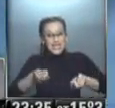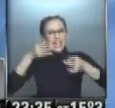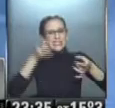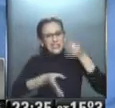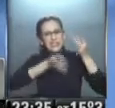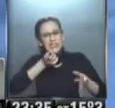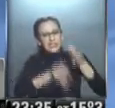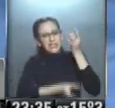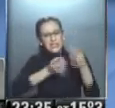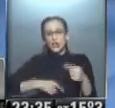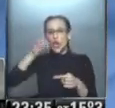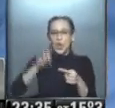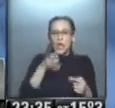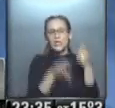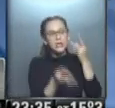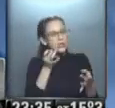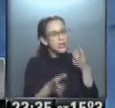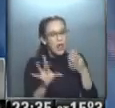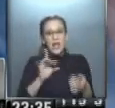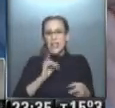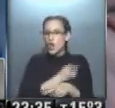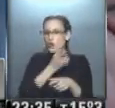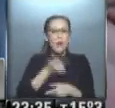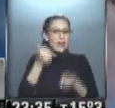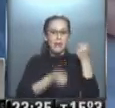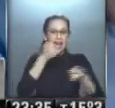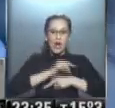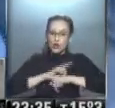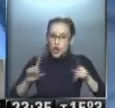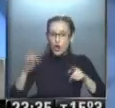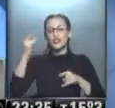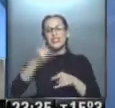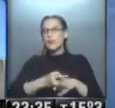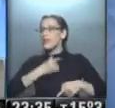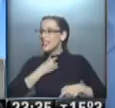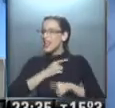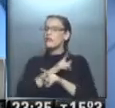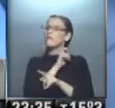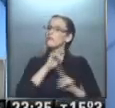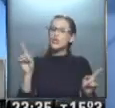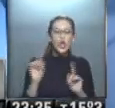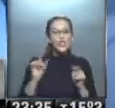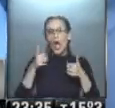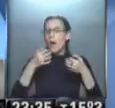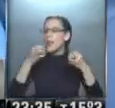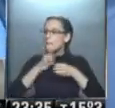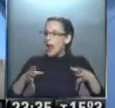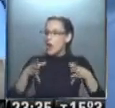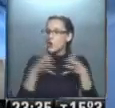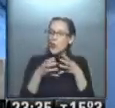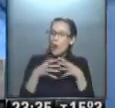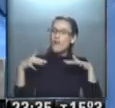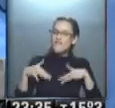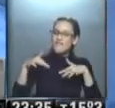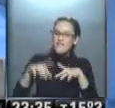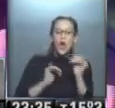justifica que tenga que reaccionar así un técnico. Siempre tratamos de pregonar que no está bueno que los hinchas vayan a la cancha y expresen